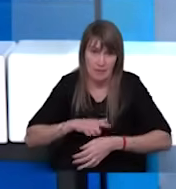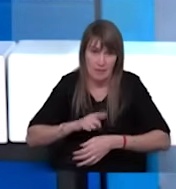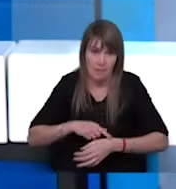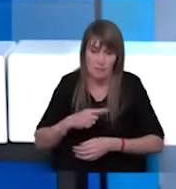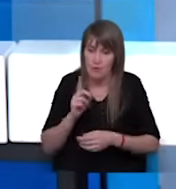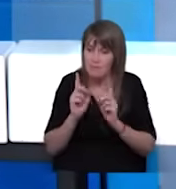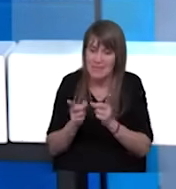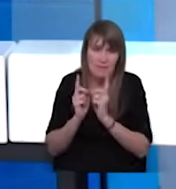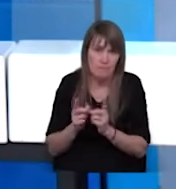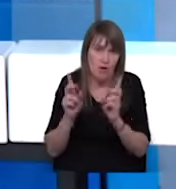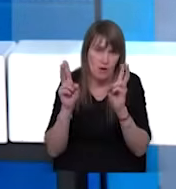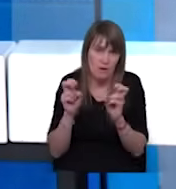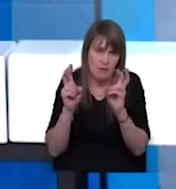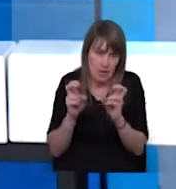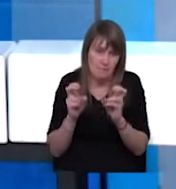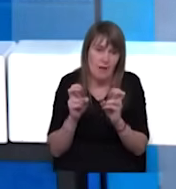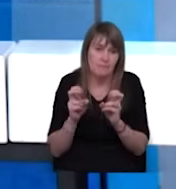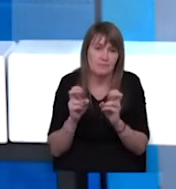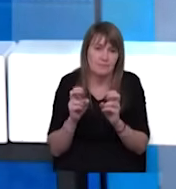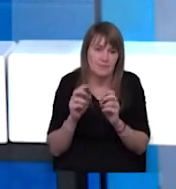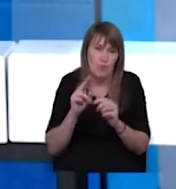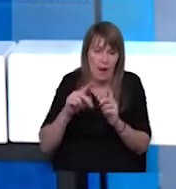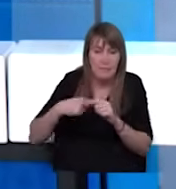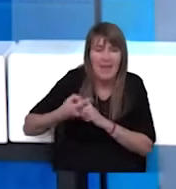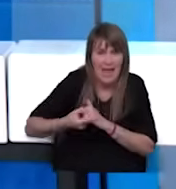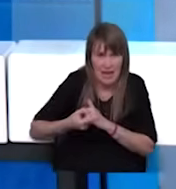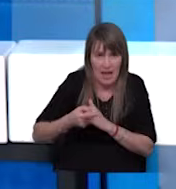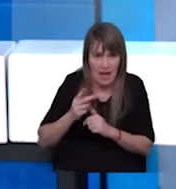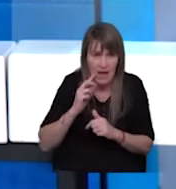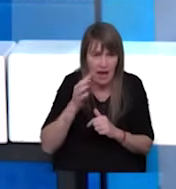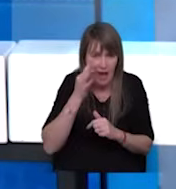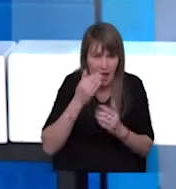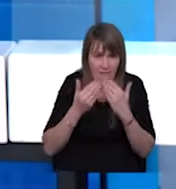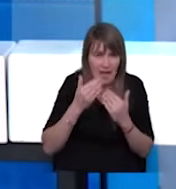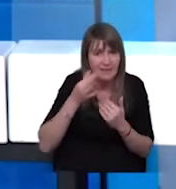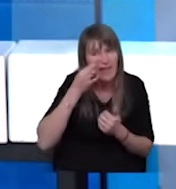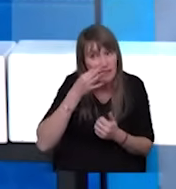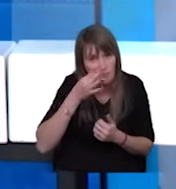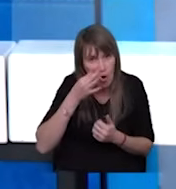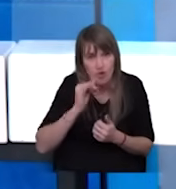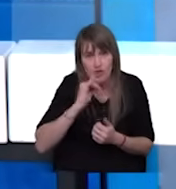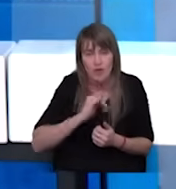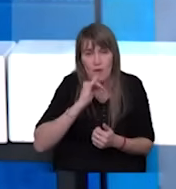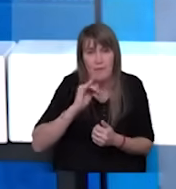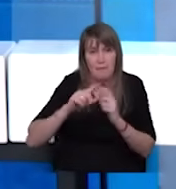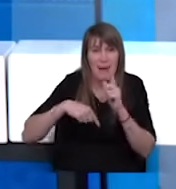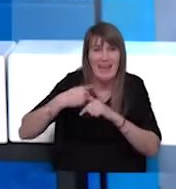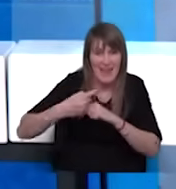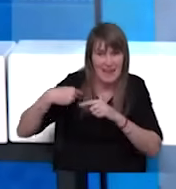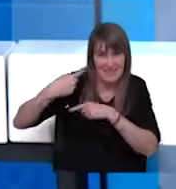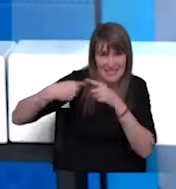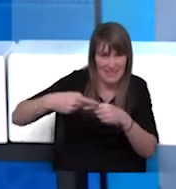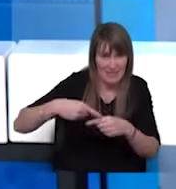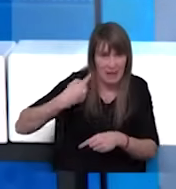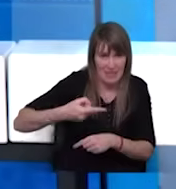material valioso afuera. Afuera no, porque lo vamos a compartir mañana. Sí. Testimonios importantes, material muy valioso. Mañana la vamos a seguir, vamos a